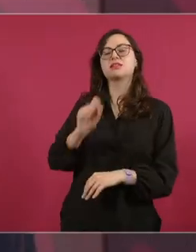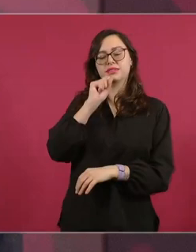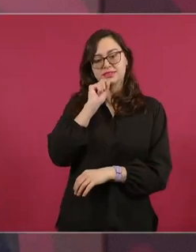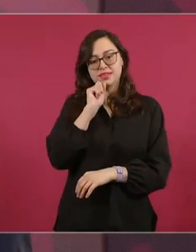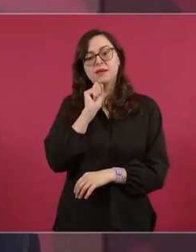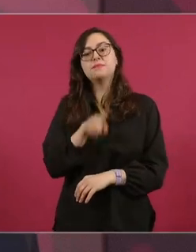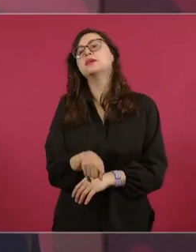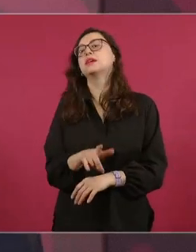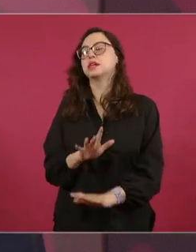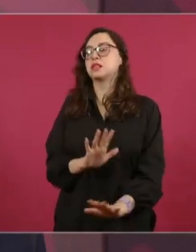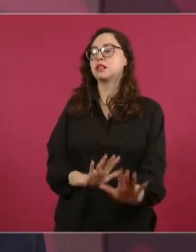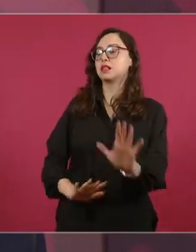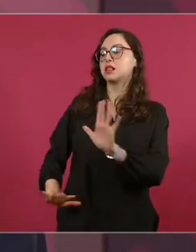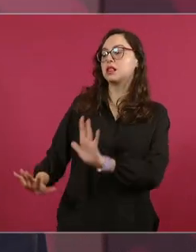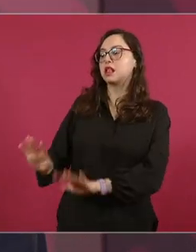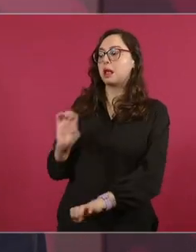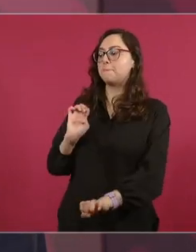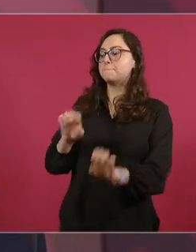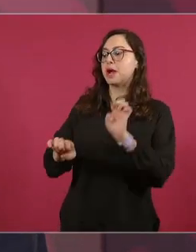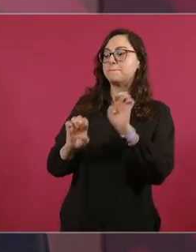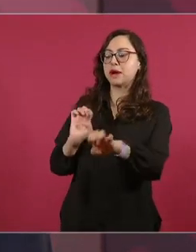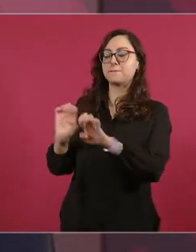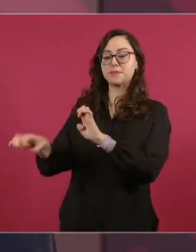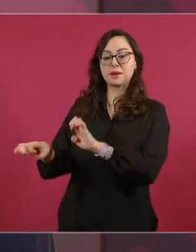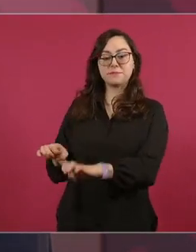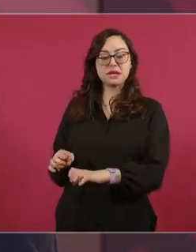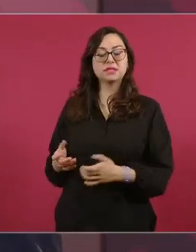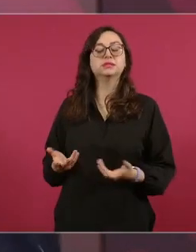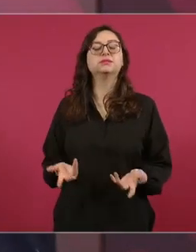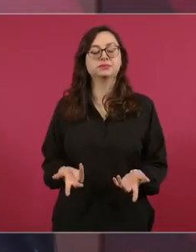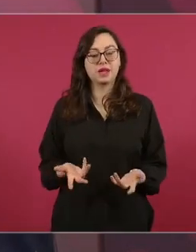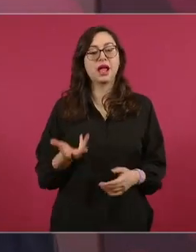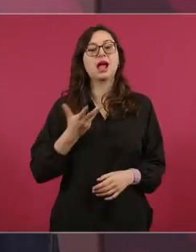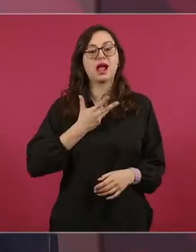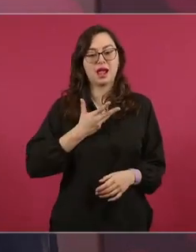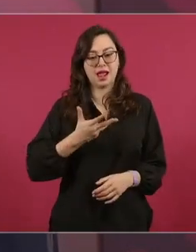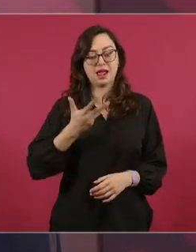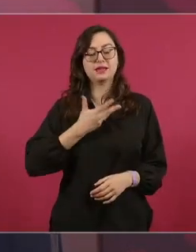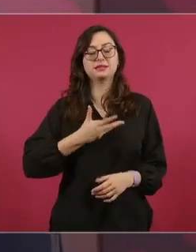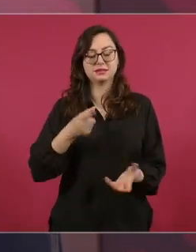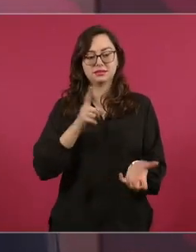y de manipulación, y hay